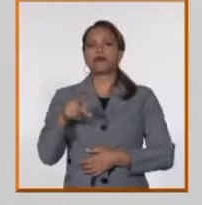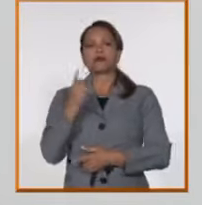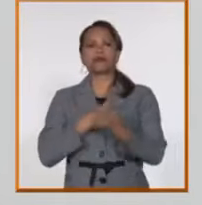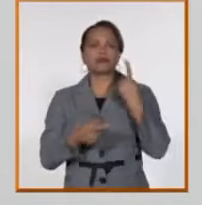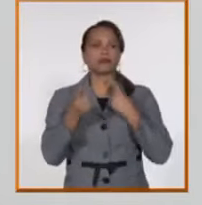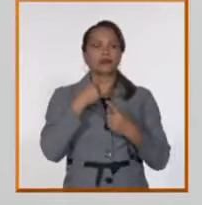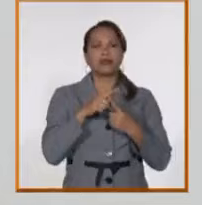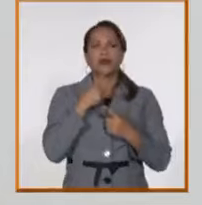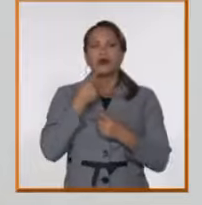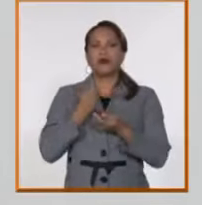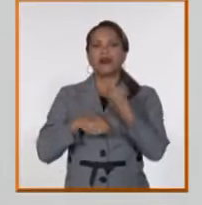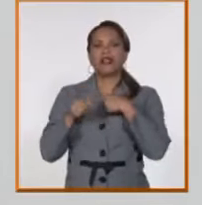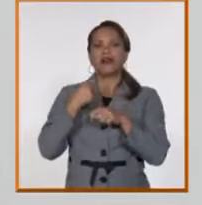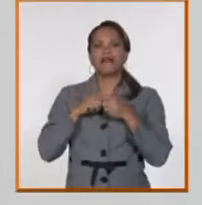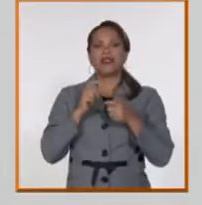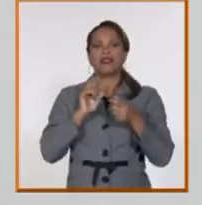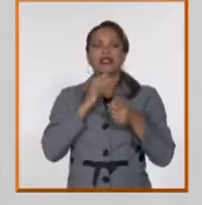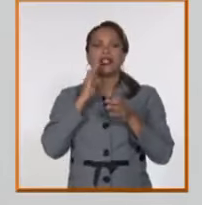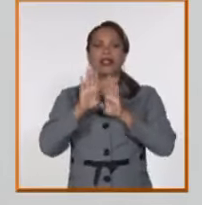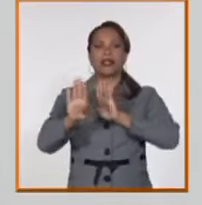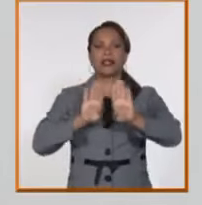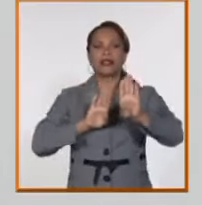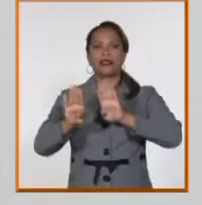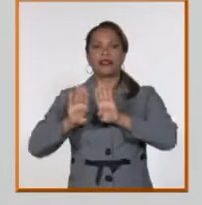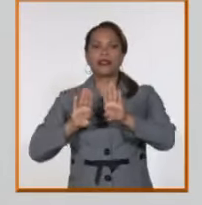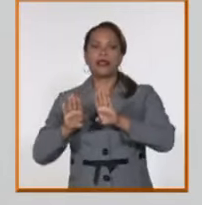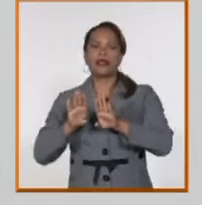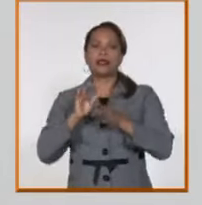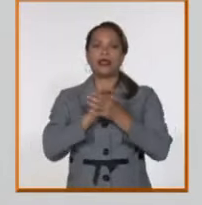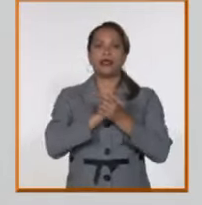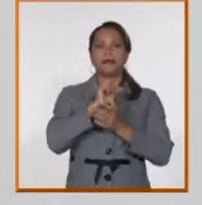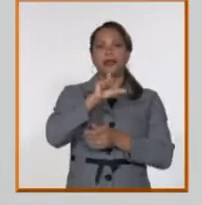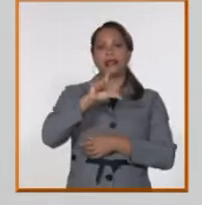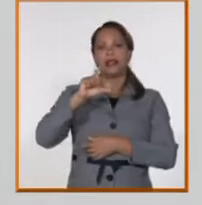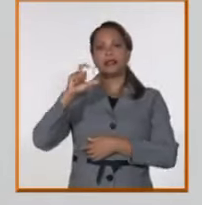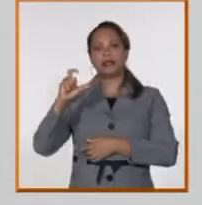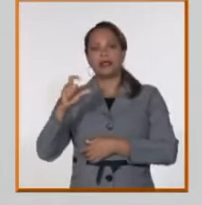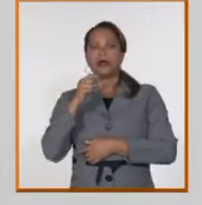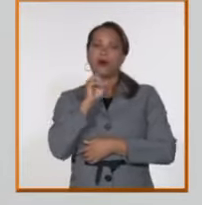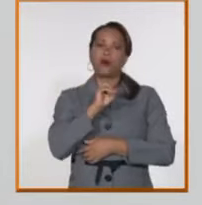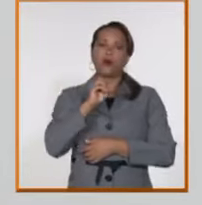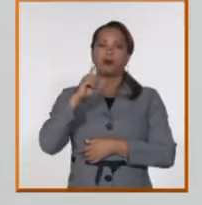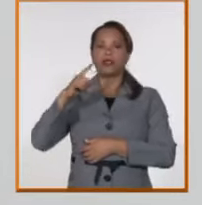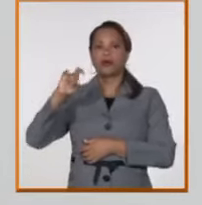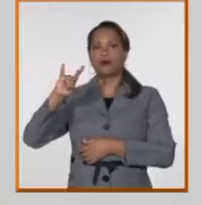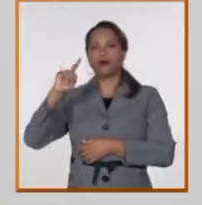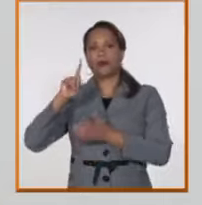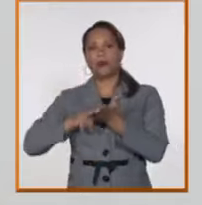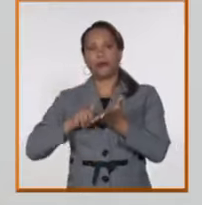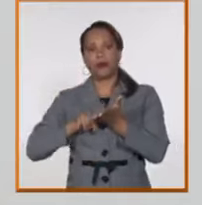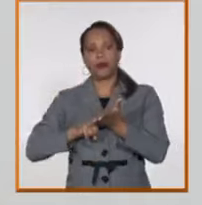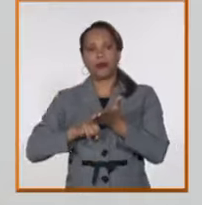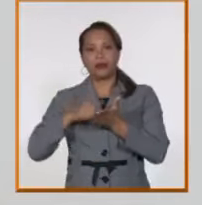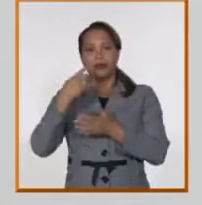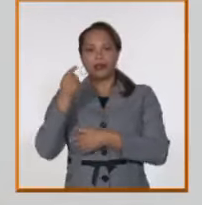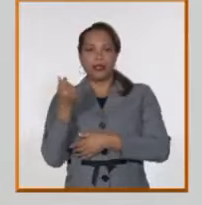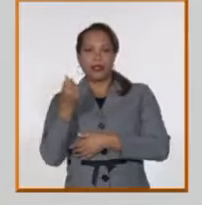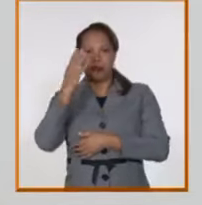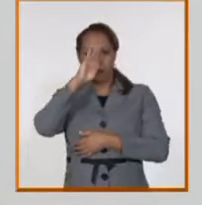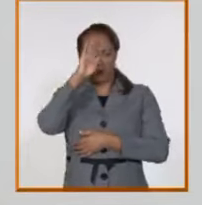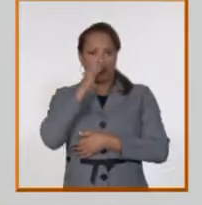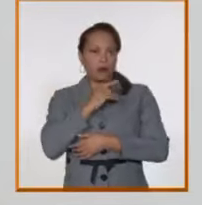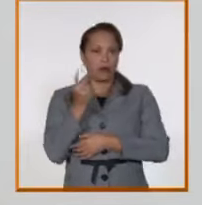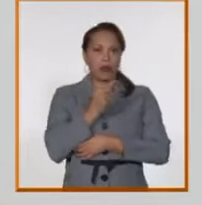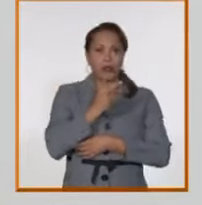como son las ventas en las cadenas de tienda lo mismo en mlc que en Cup que en moneda nacional hay que decir que las dos empresas que